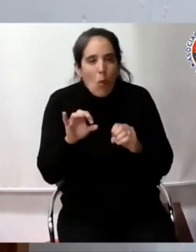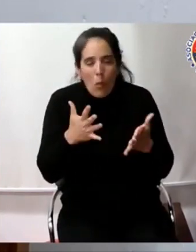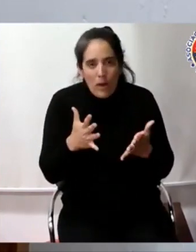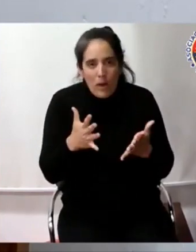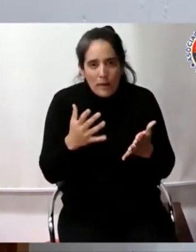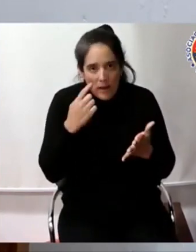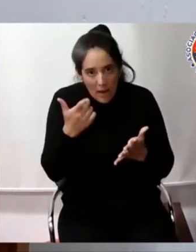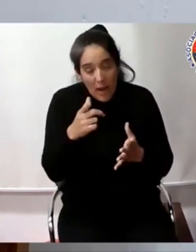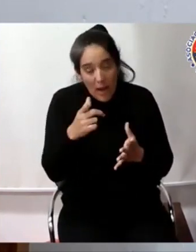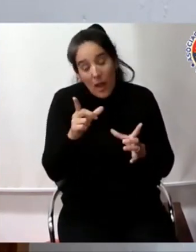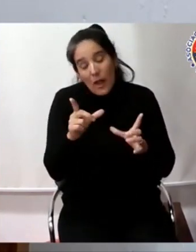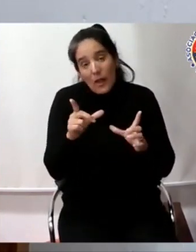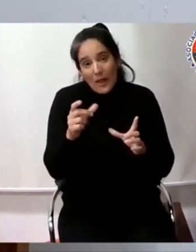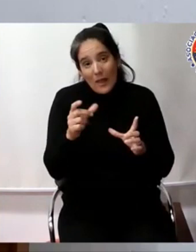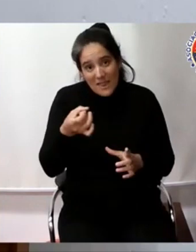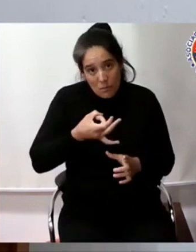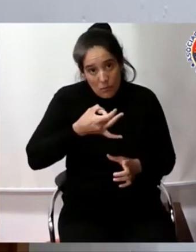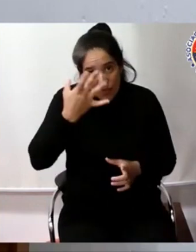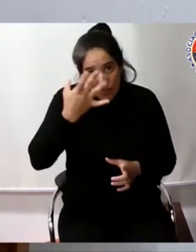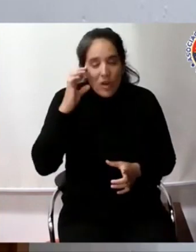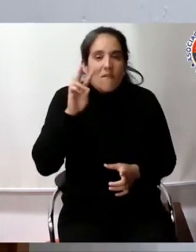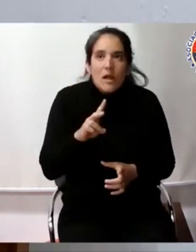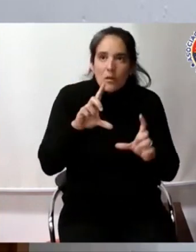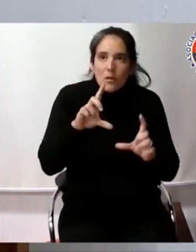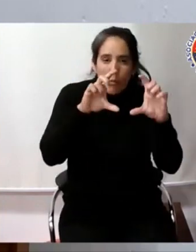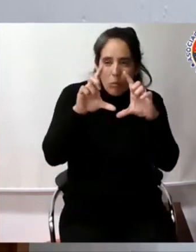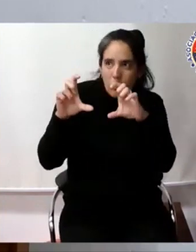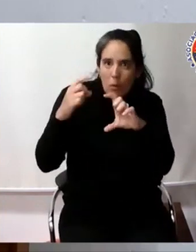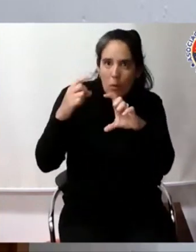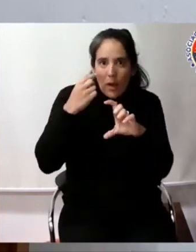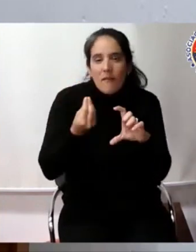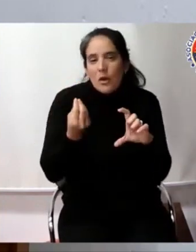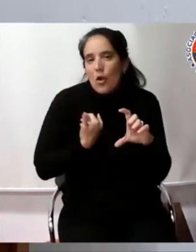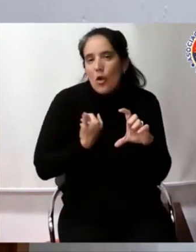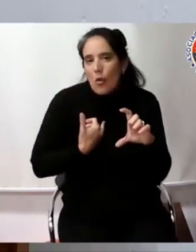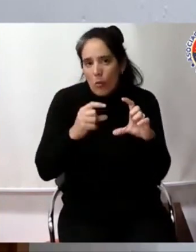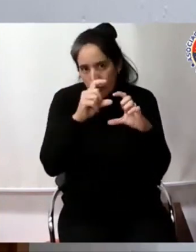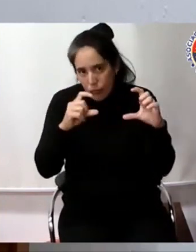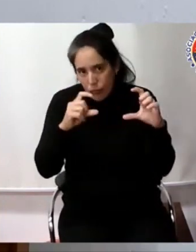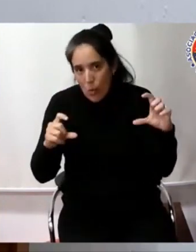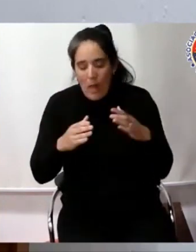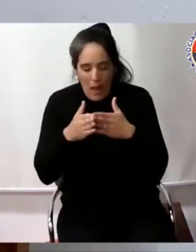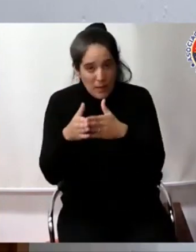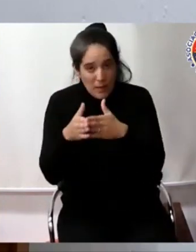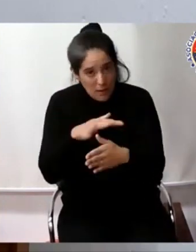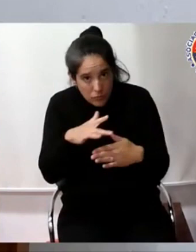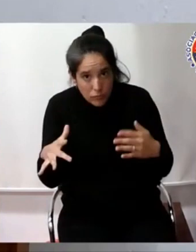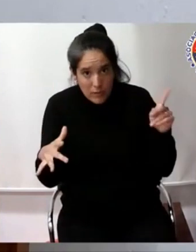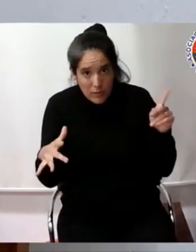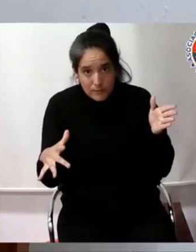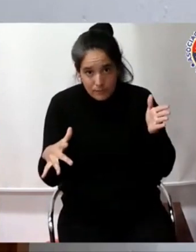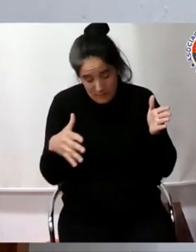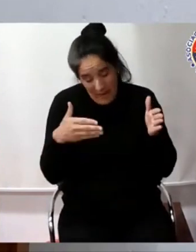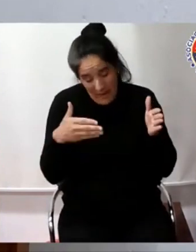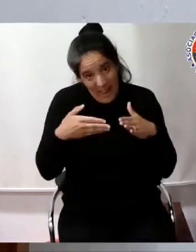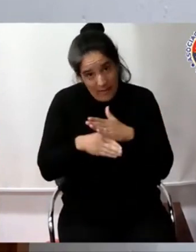equipos registradores que sean colocados estratégicamente en el ramal a la playa y justo en la entrada de la